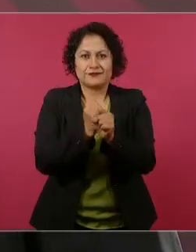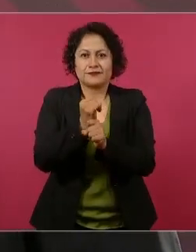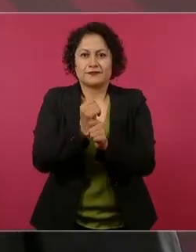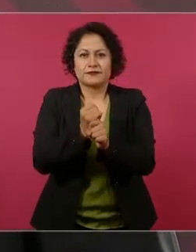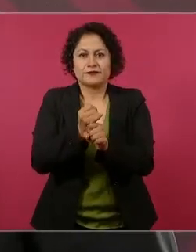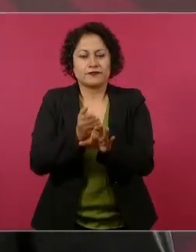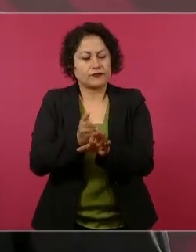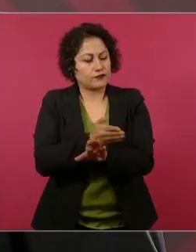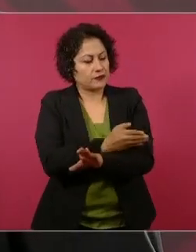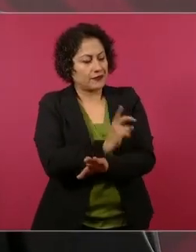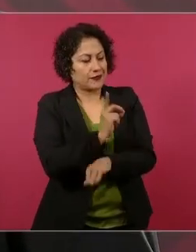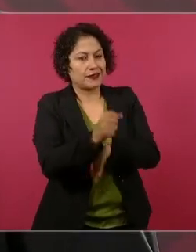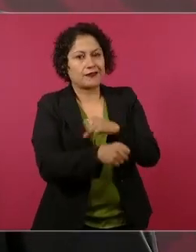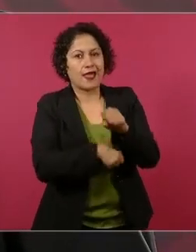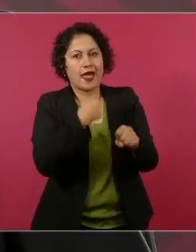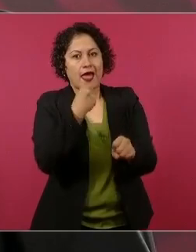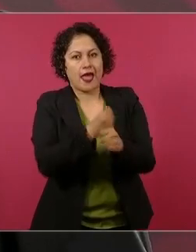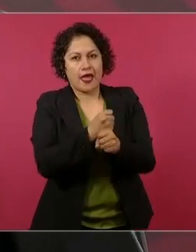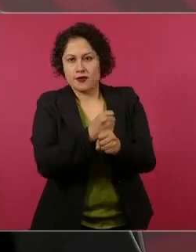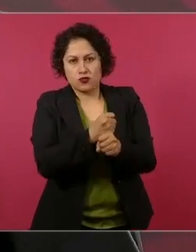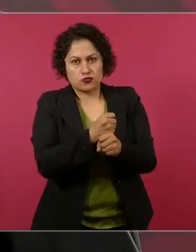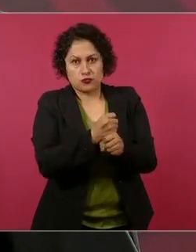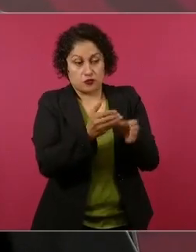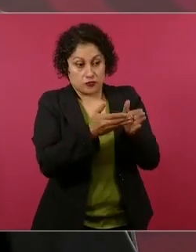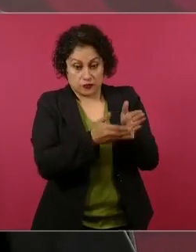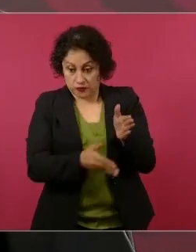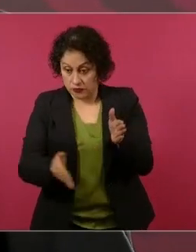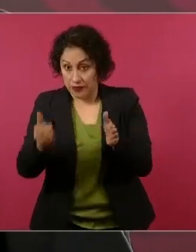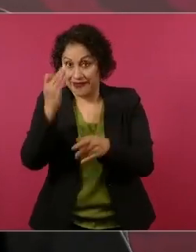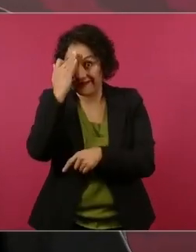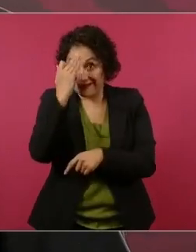30 años, cuando menos.